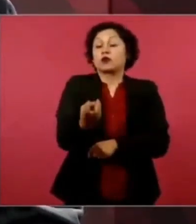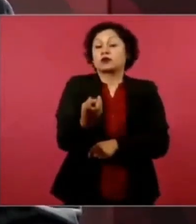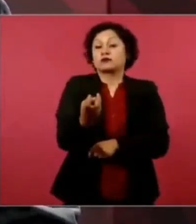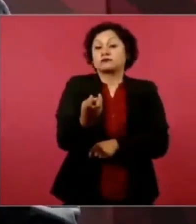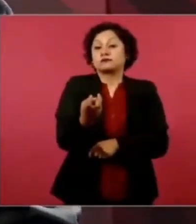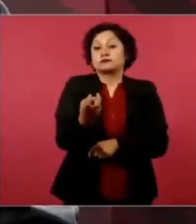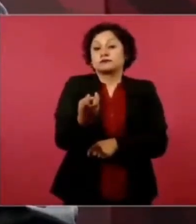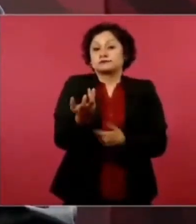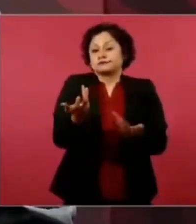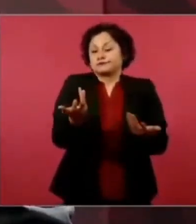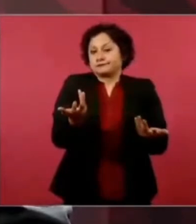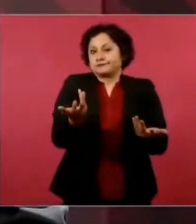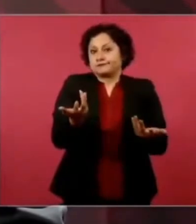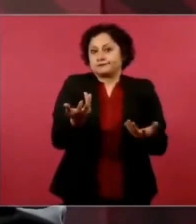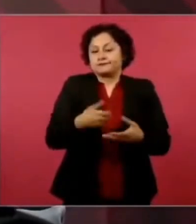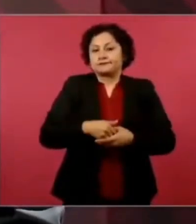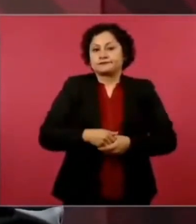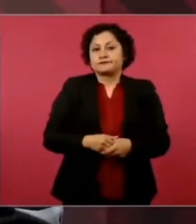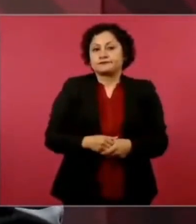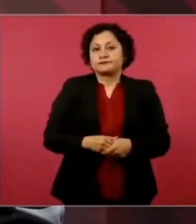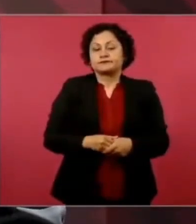manera deliberada,